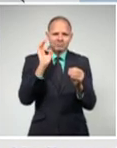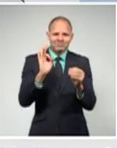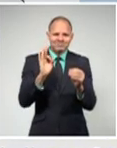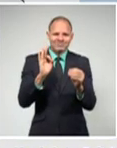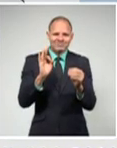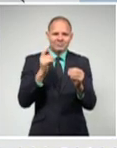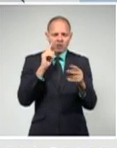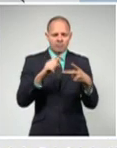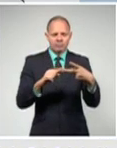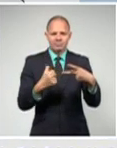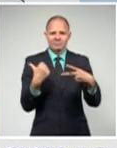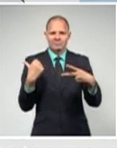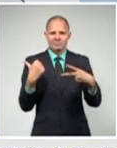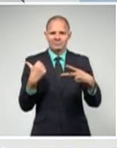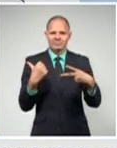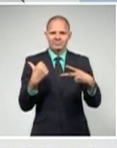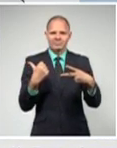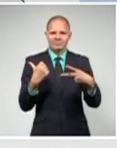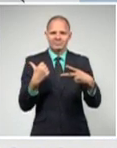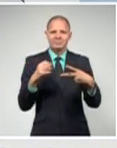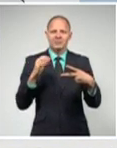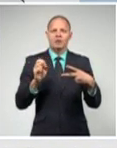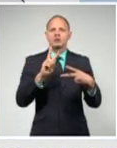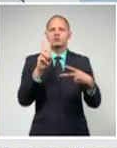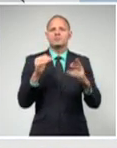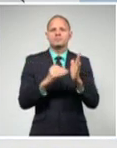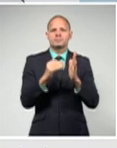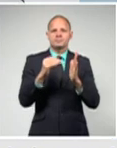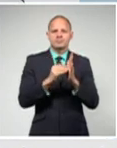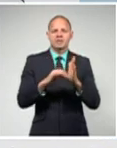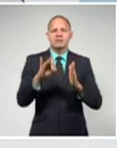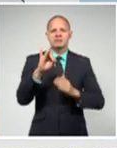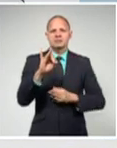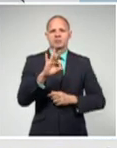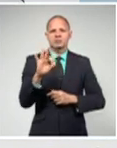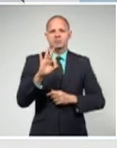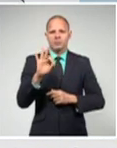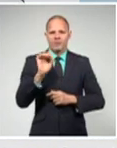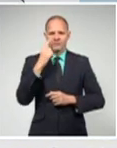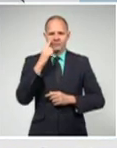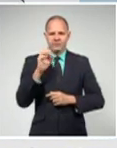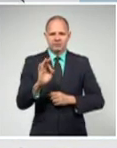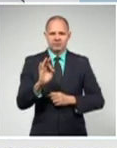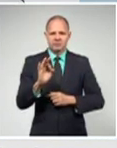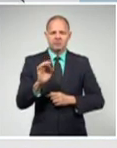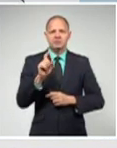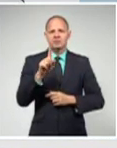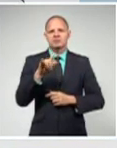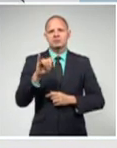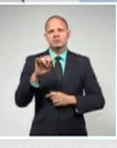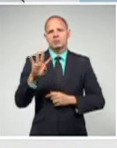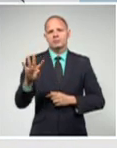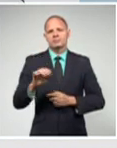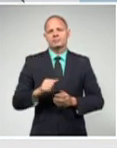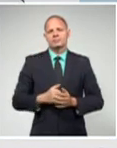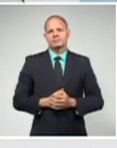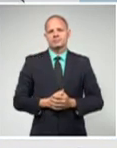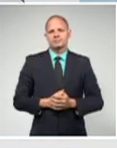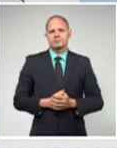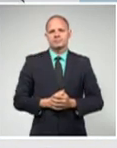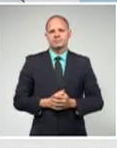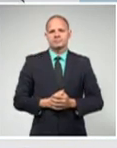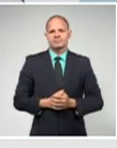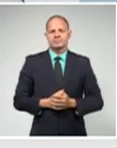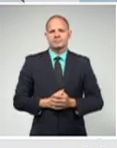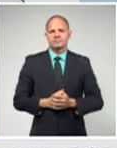2.788.164 muestras que se han procesado en búsqueda del diagnóstico de COVID-19,